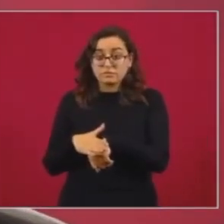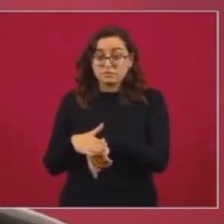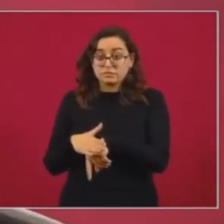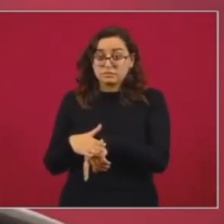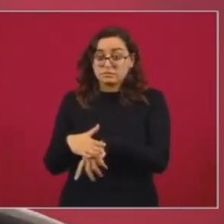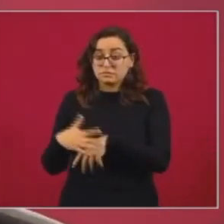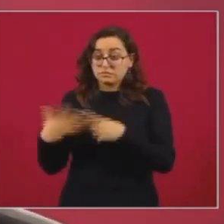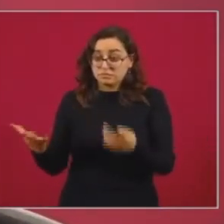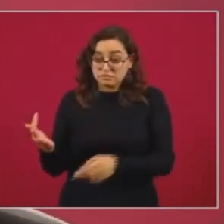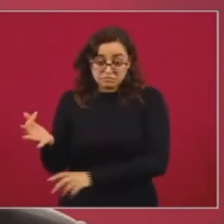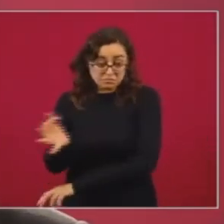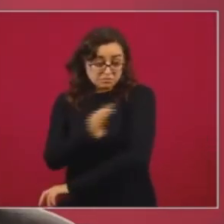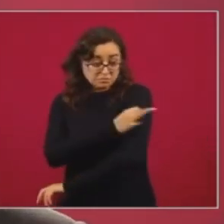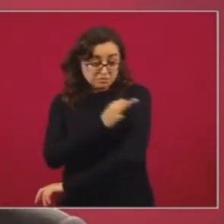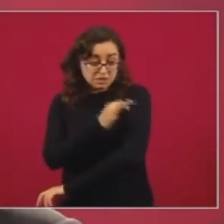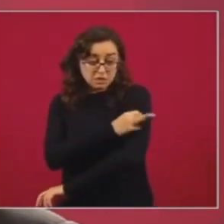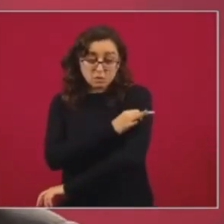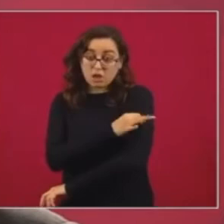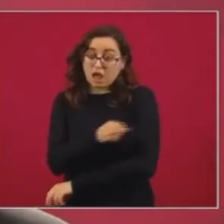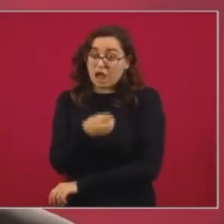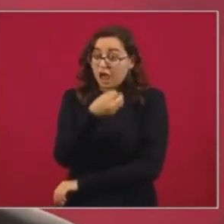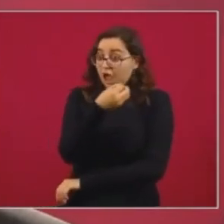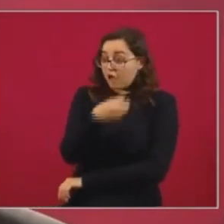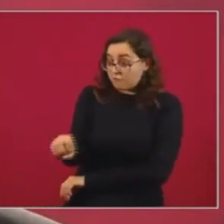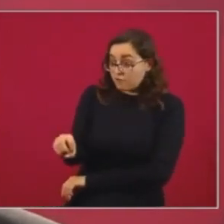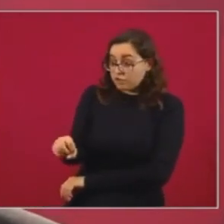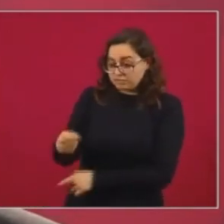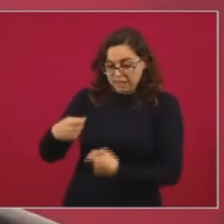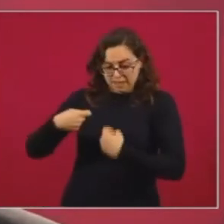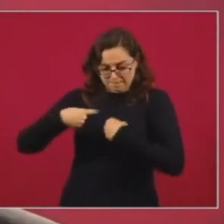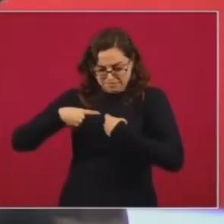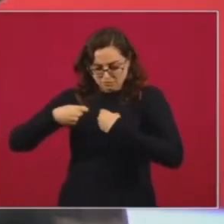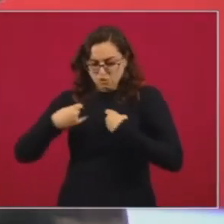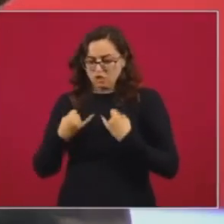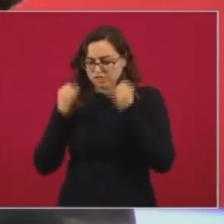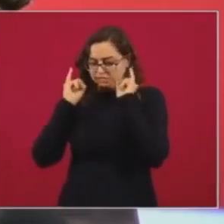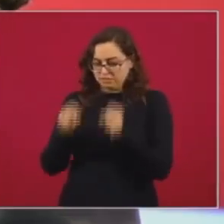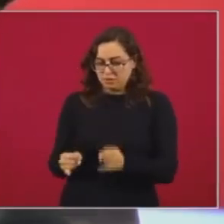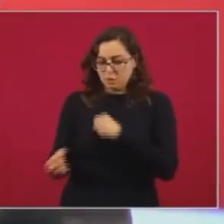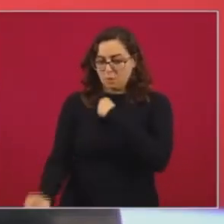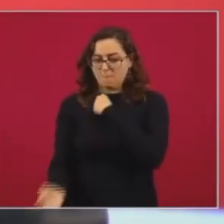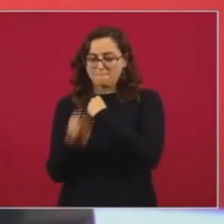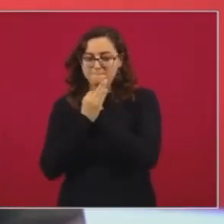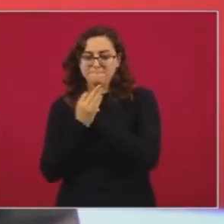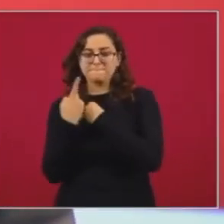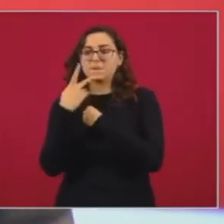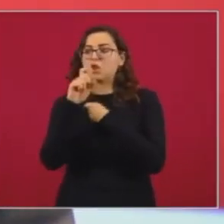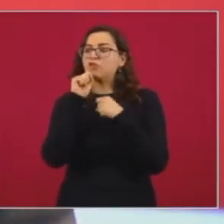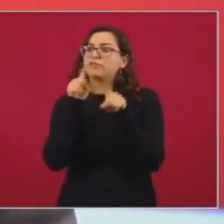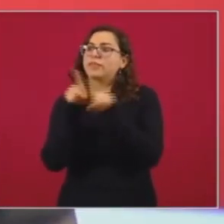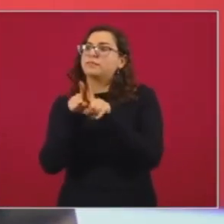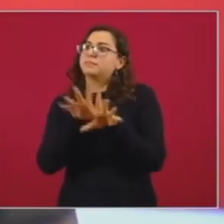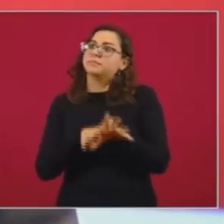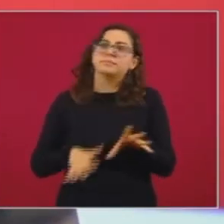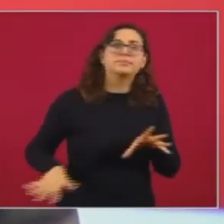de precaución que en parte nos protege a nosotros mismos y en mucho protege a todos los